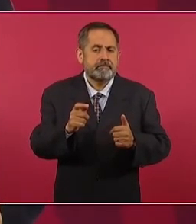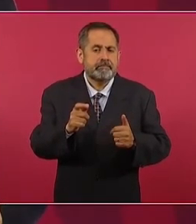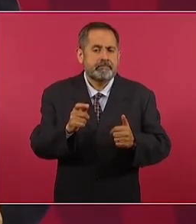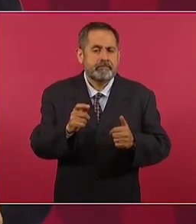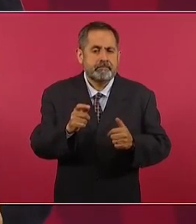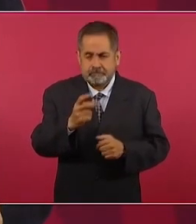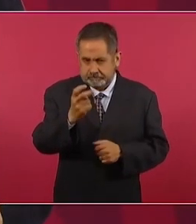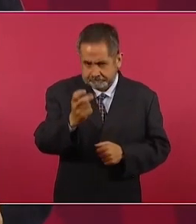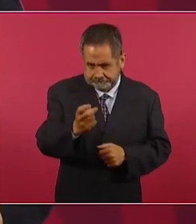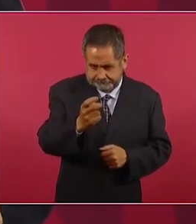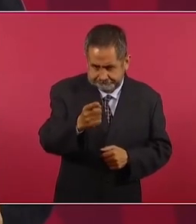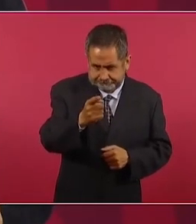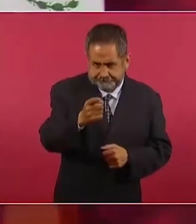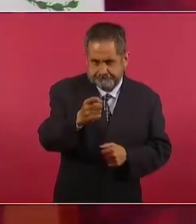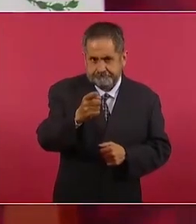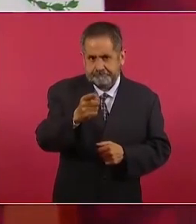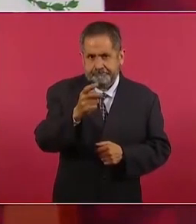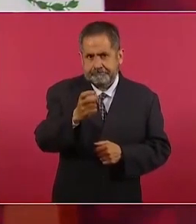Así es,